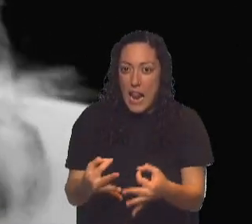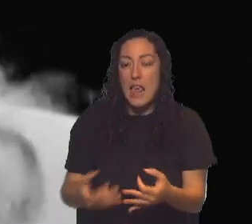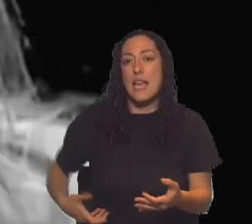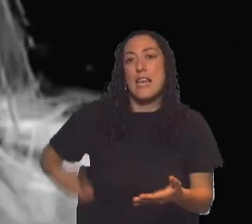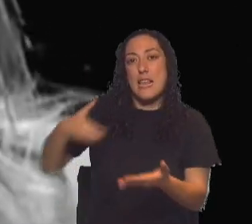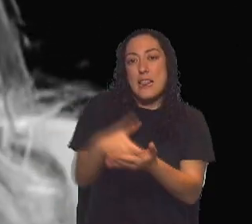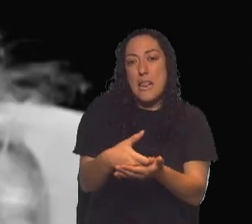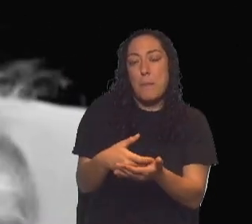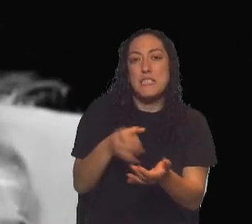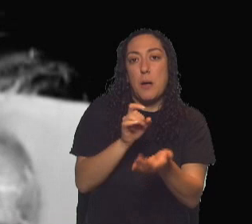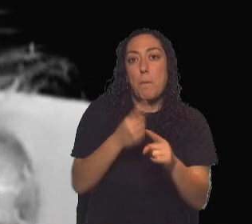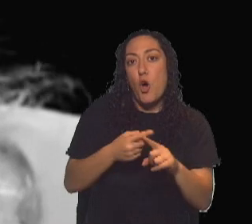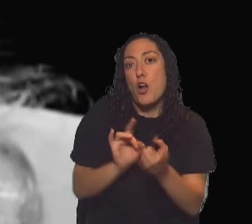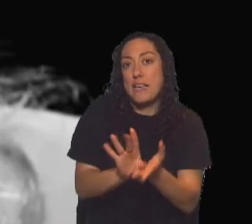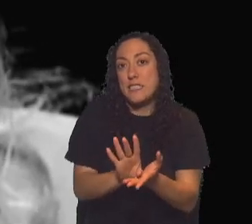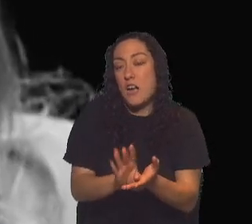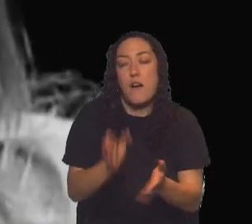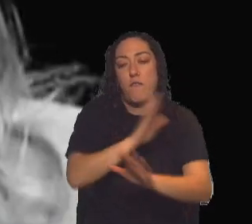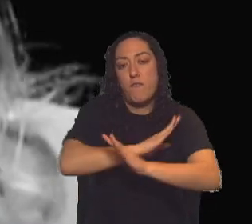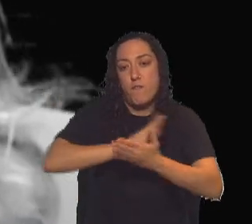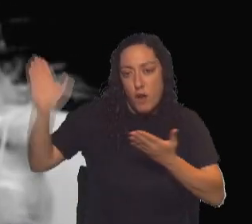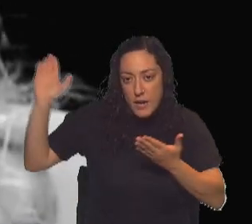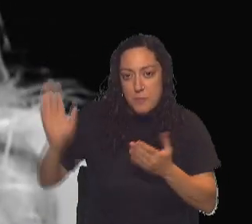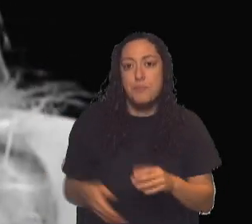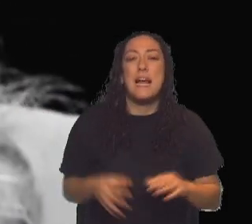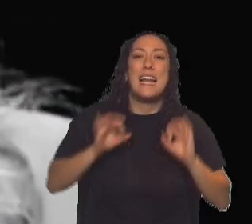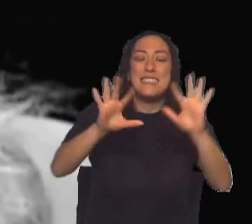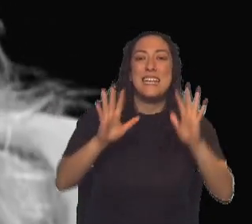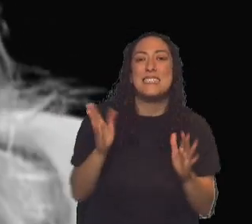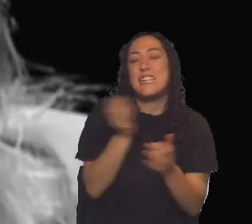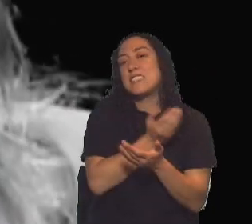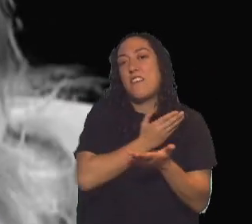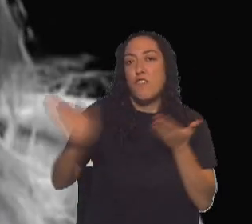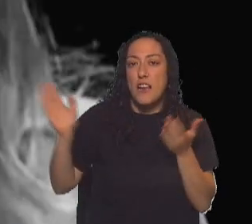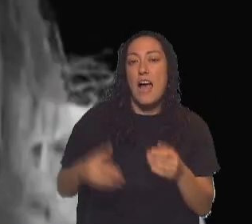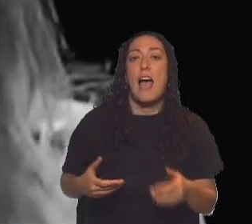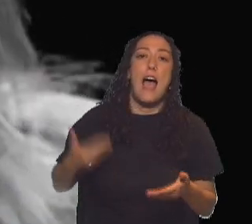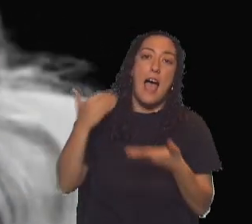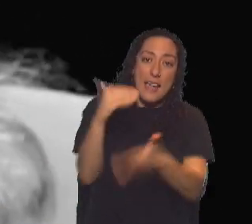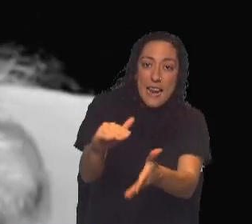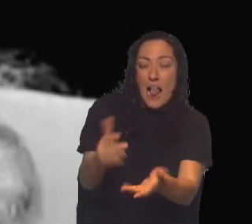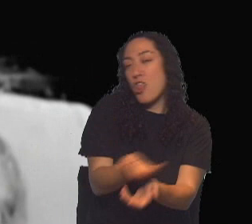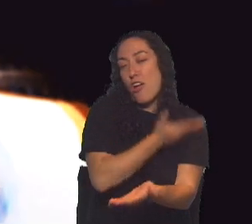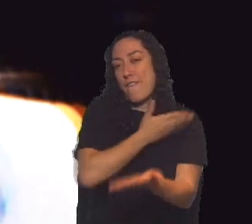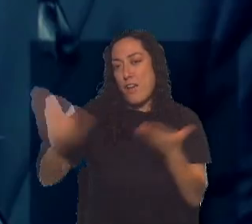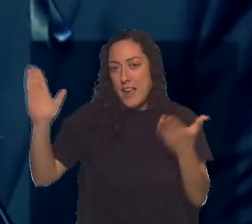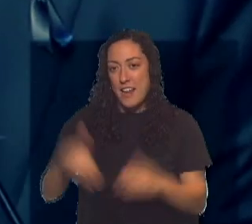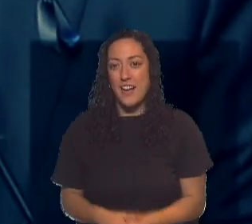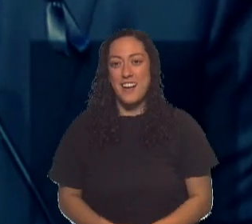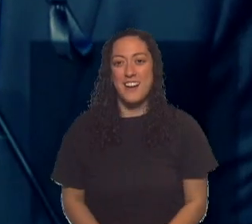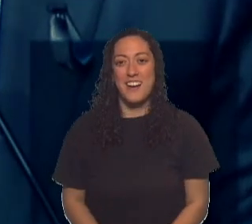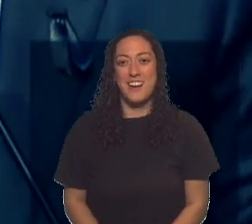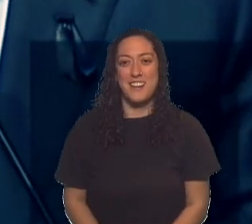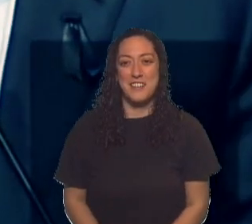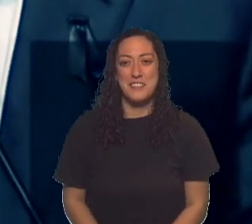indemnizaciones afuera licencias afuera aguinaldo afuera